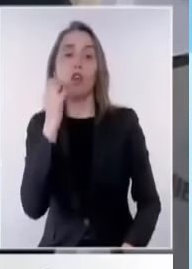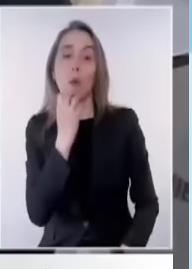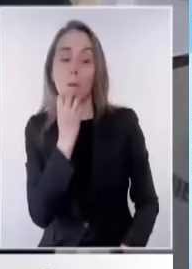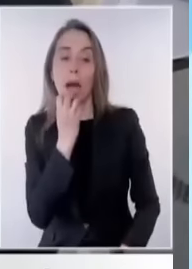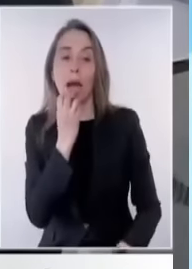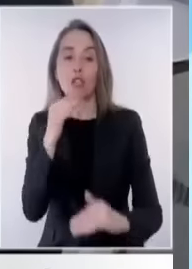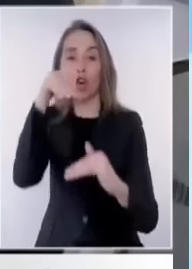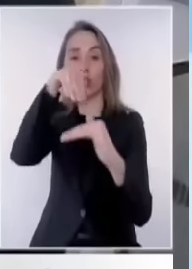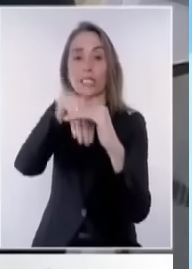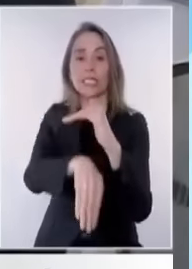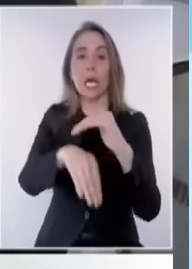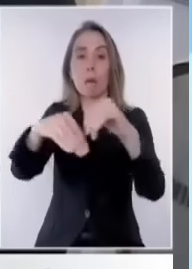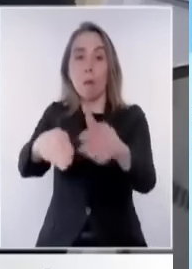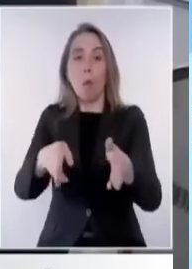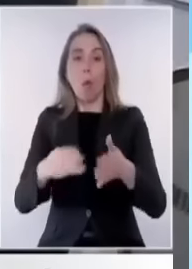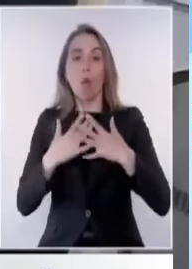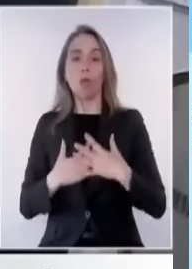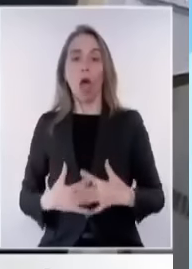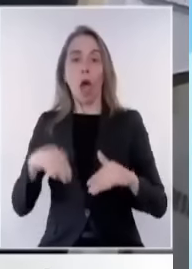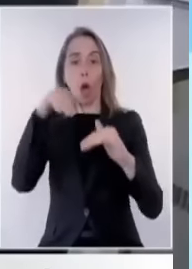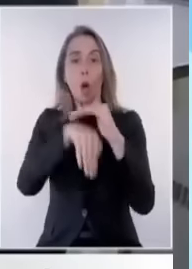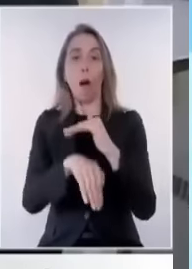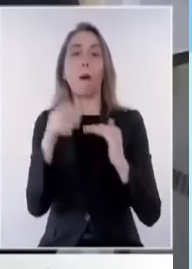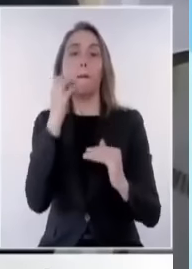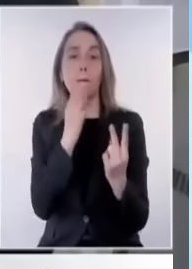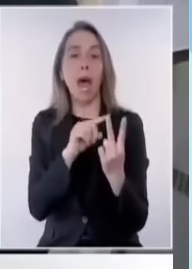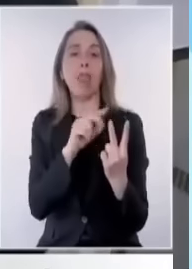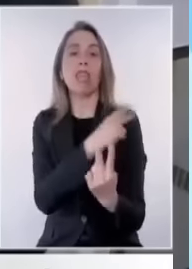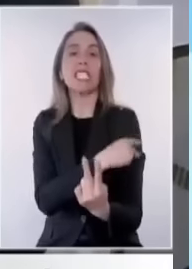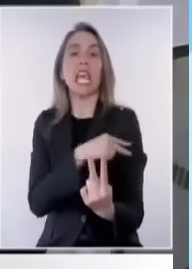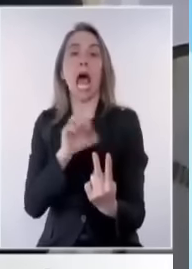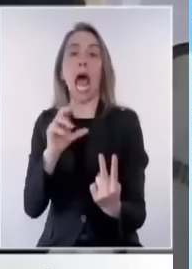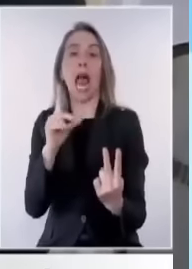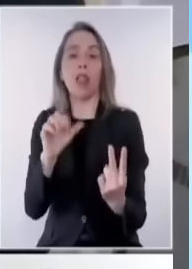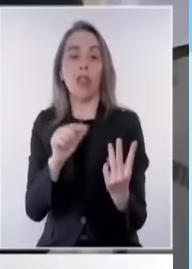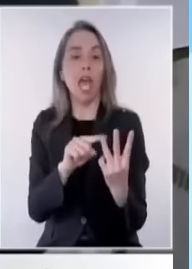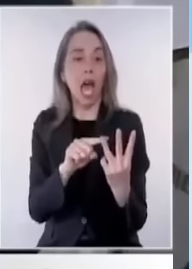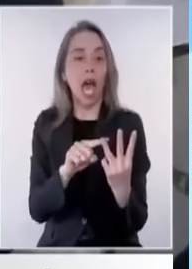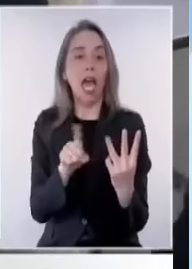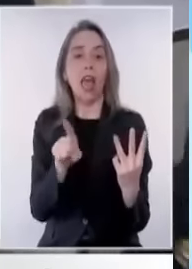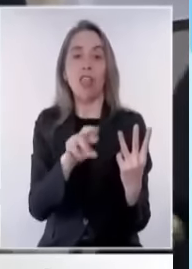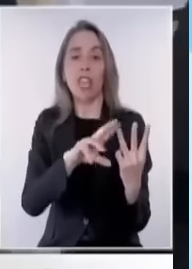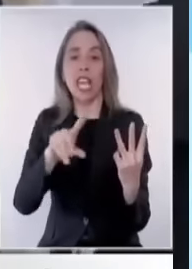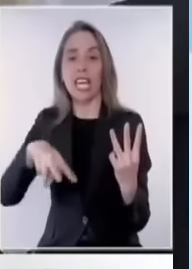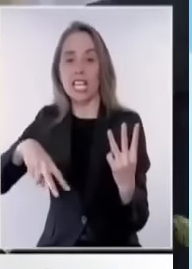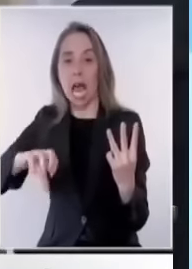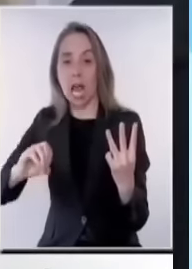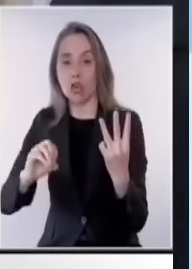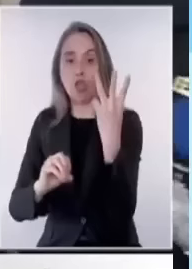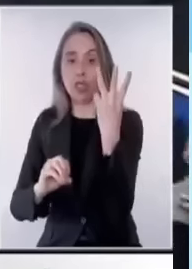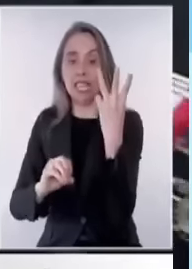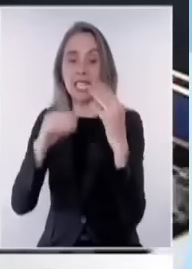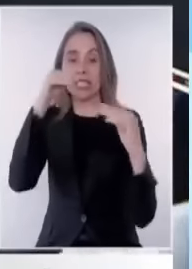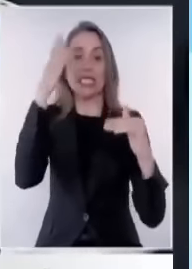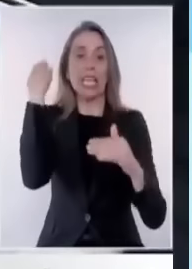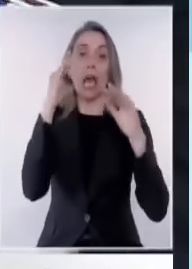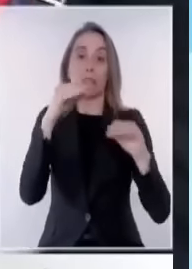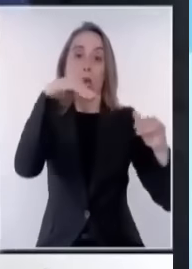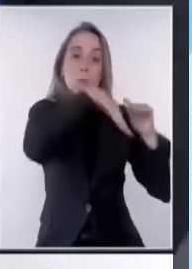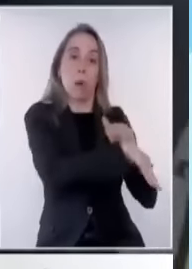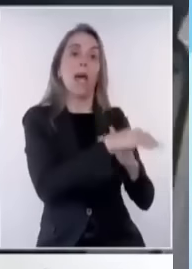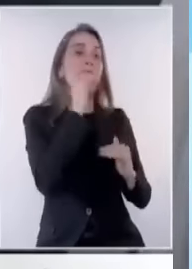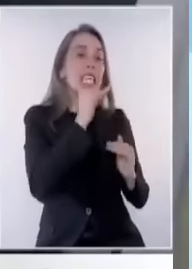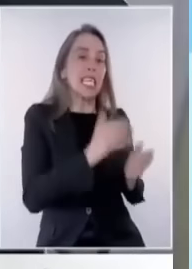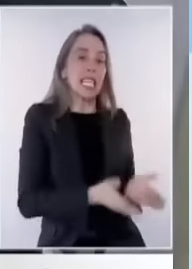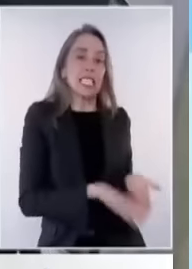mayo se sepulta a Prat, a Aldea y a Serrano, los tres que estaban enterrados en Iquique